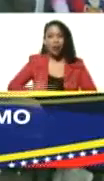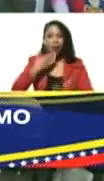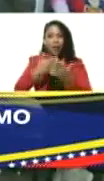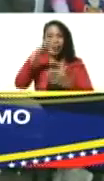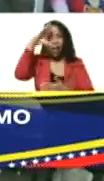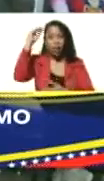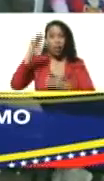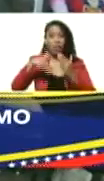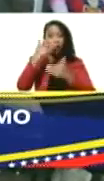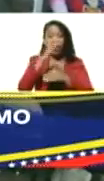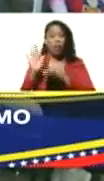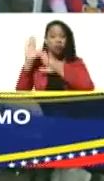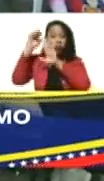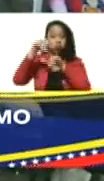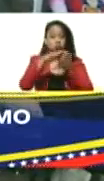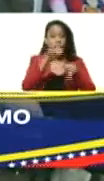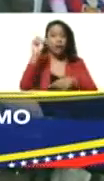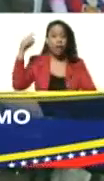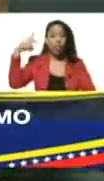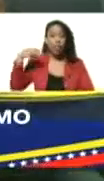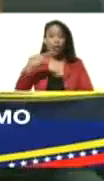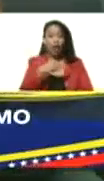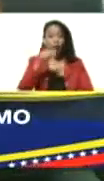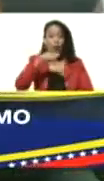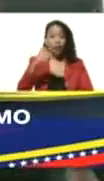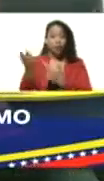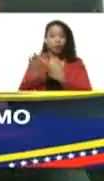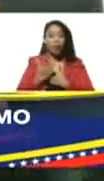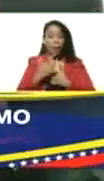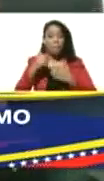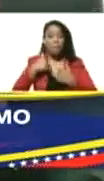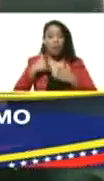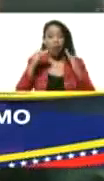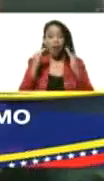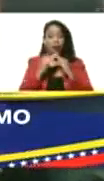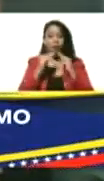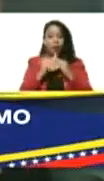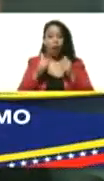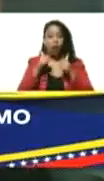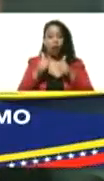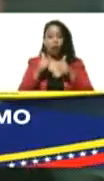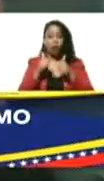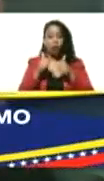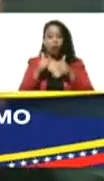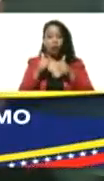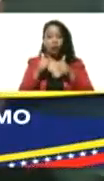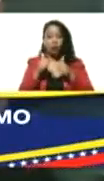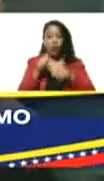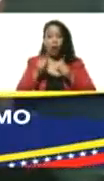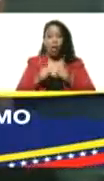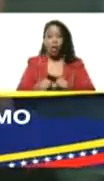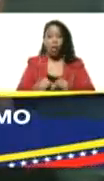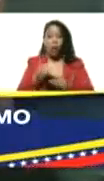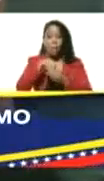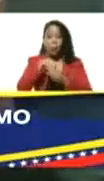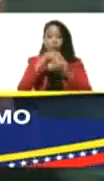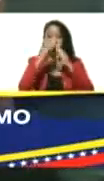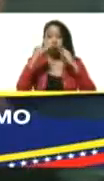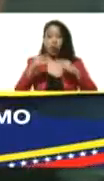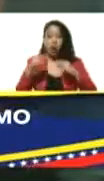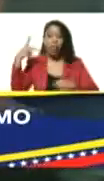después desde el AVE que hubo en las tejerías, hoy estoy recibiendo mi digno hogar bien equipado. Y a los que quedaron en los refugios, que están